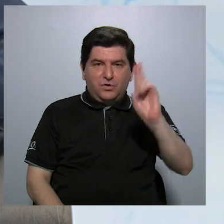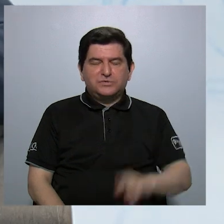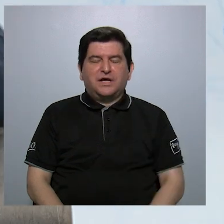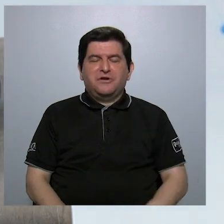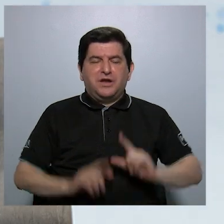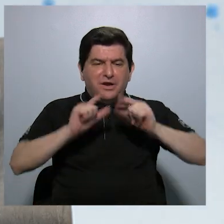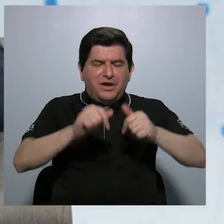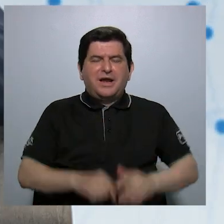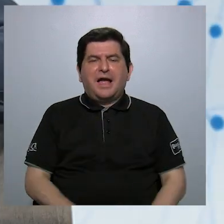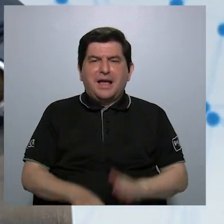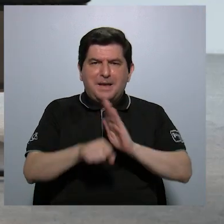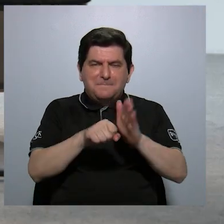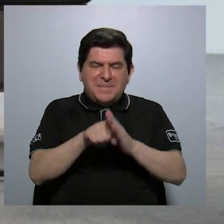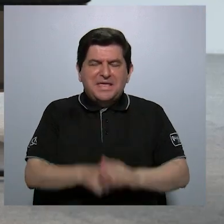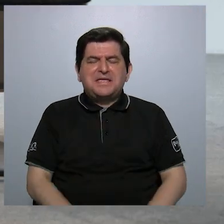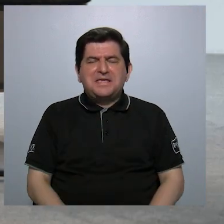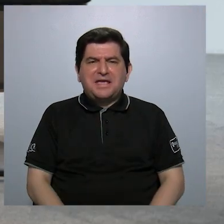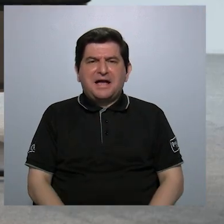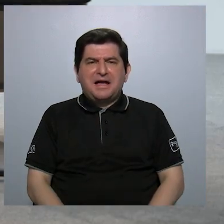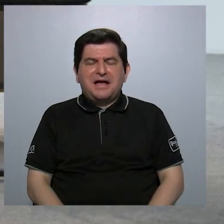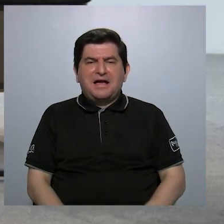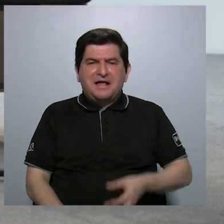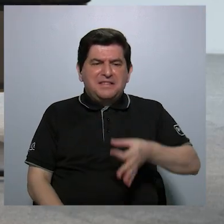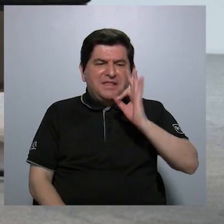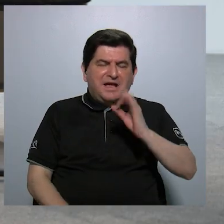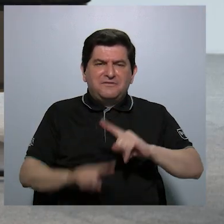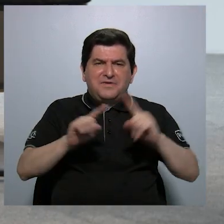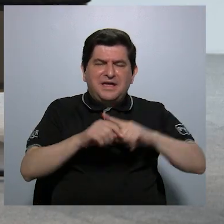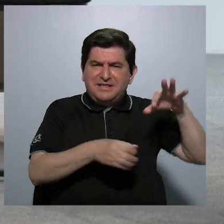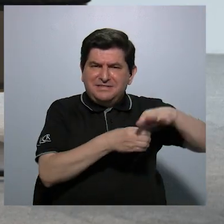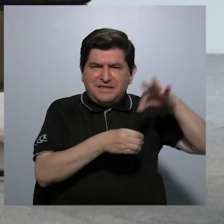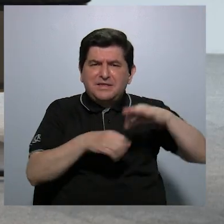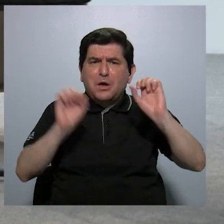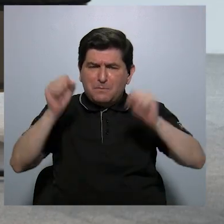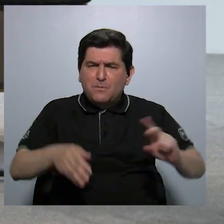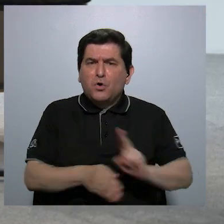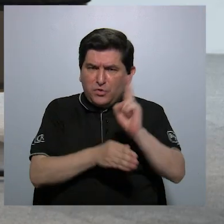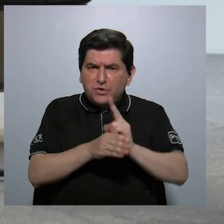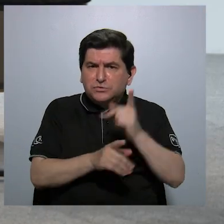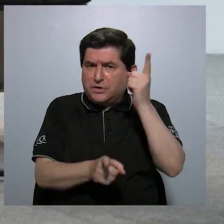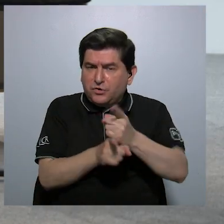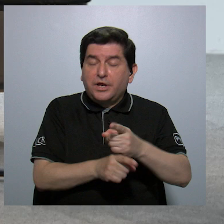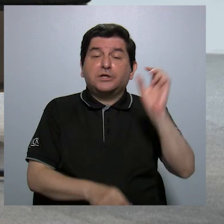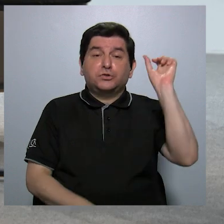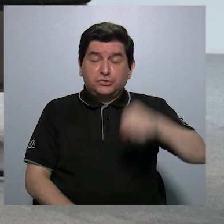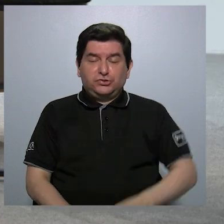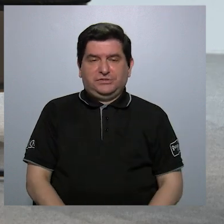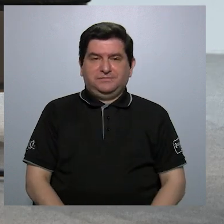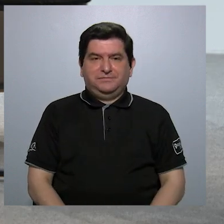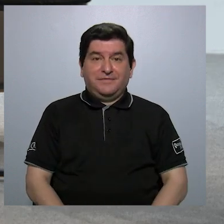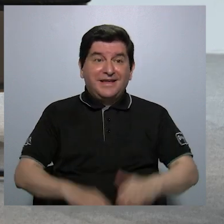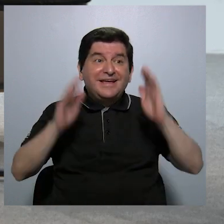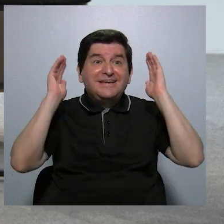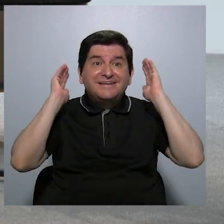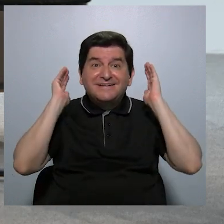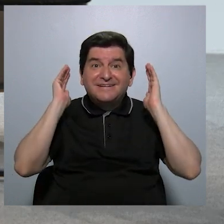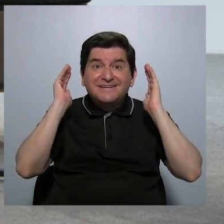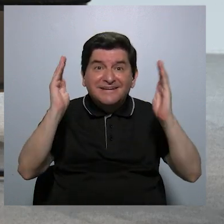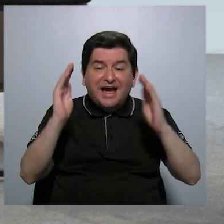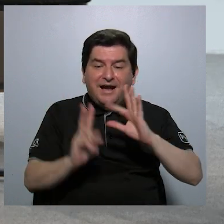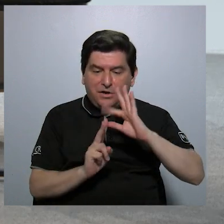de piña, residuos de café, residuos de muchos otros cultivos se podrían utilizar eventualmente en esto. Correcto. Representan una